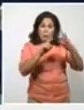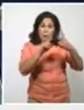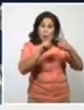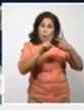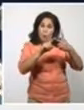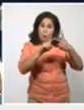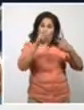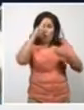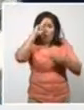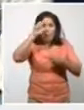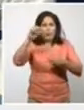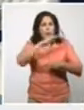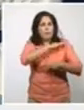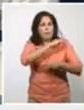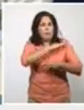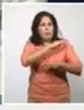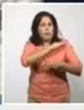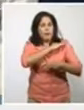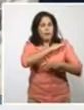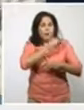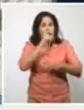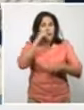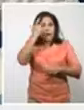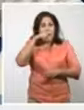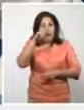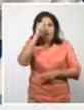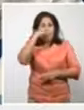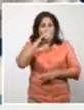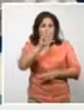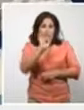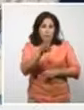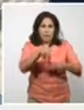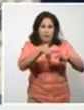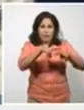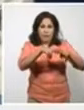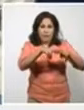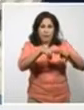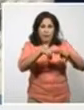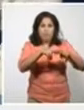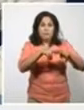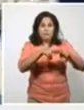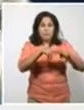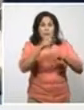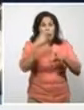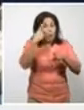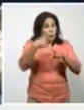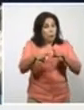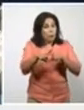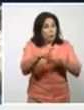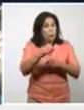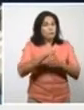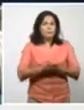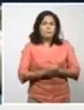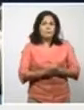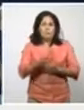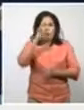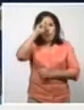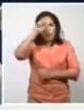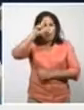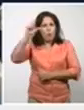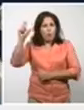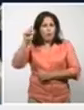Hospital Militar Dr. Luis Díaz Soto de aquí de La Habana, y uno que se encuentra en el Hospital Fermín